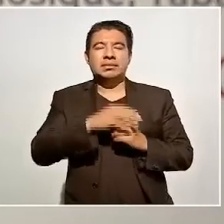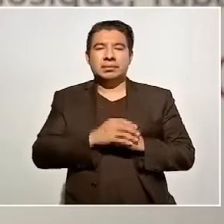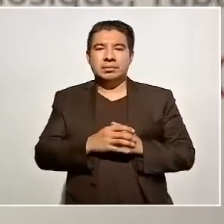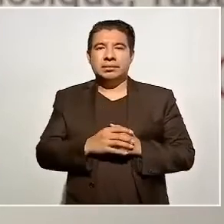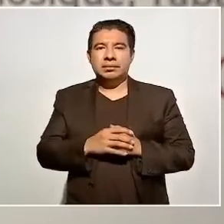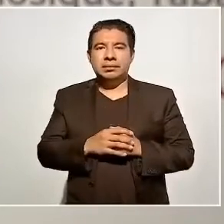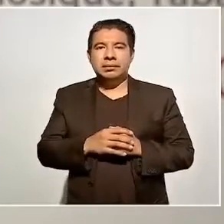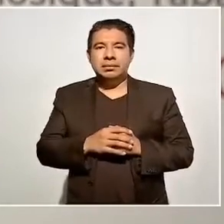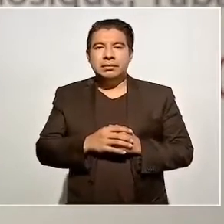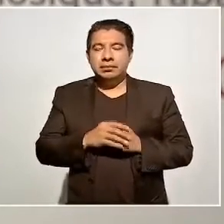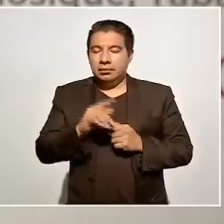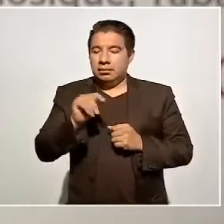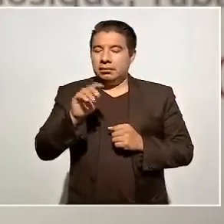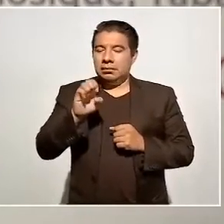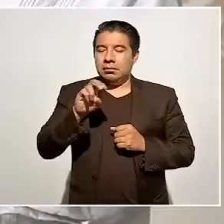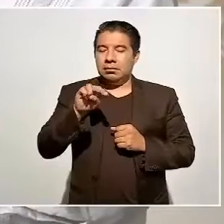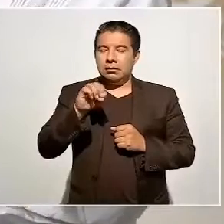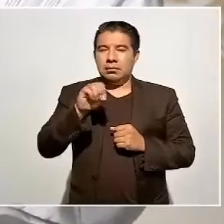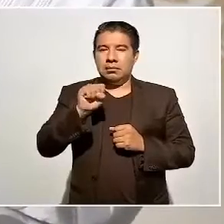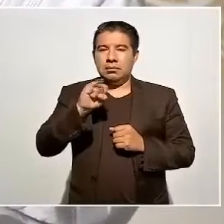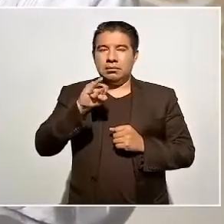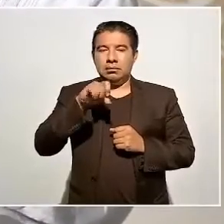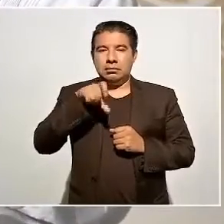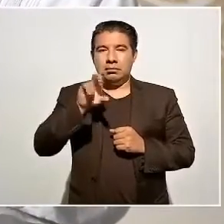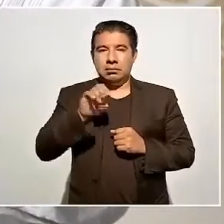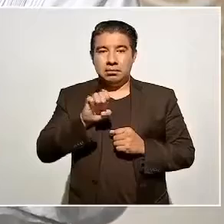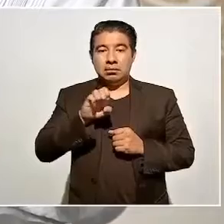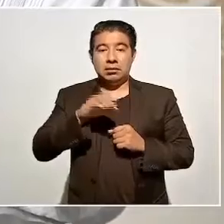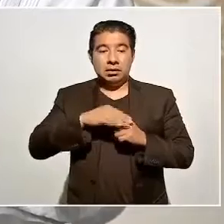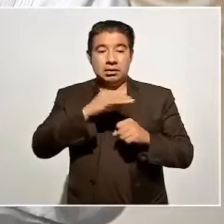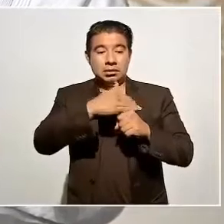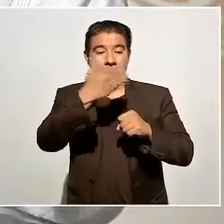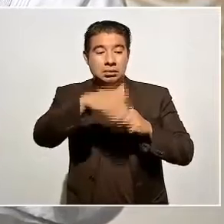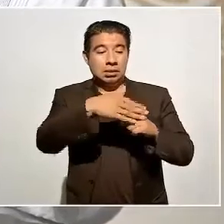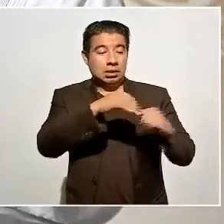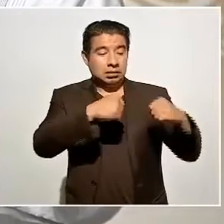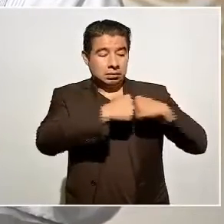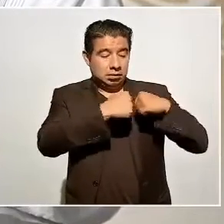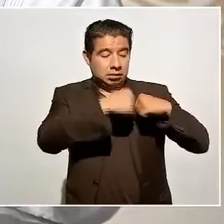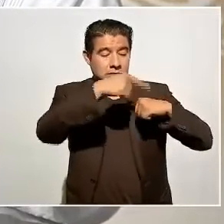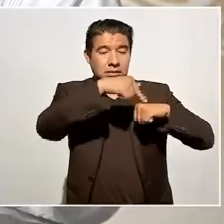terminando Tenosique, ya empieza Guatemala,